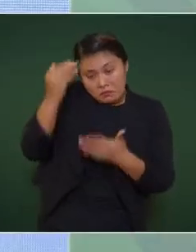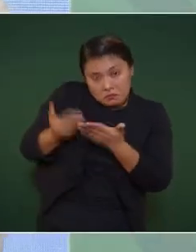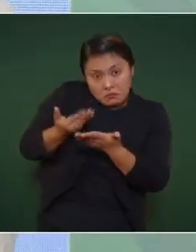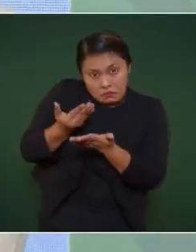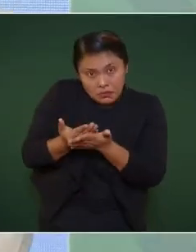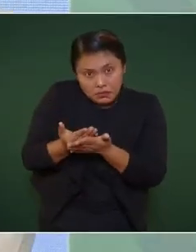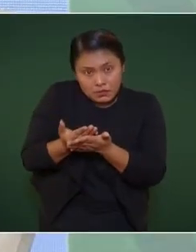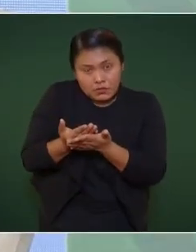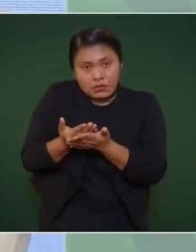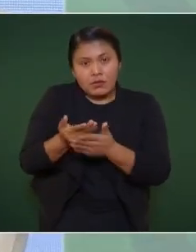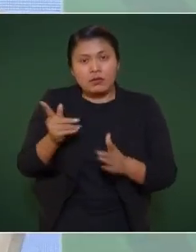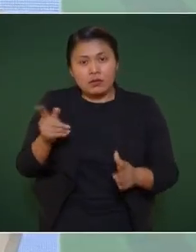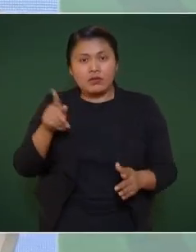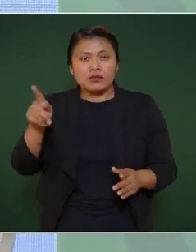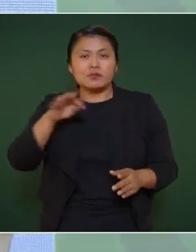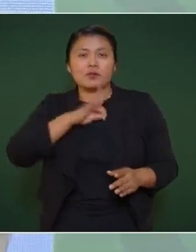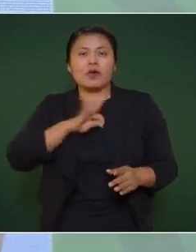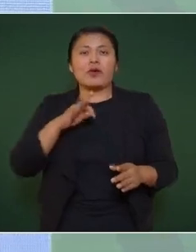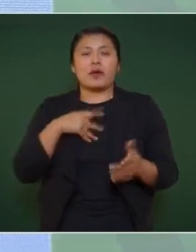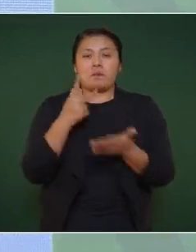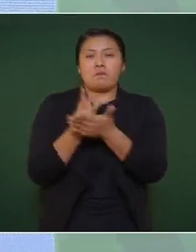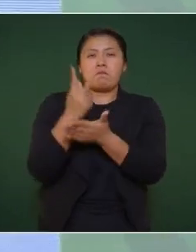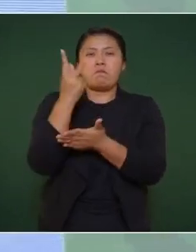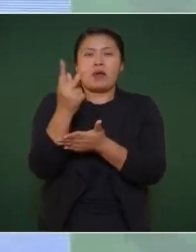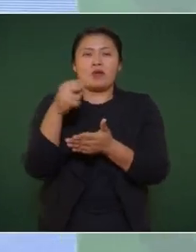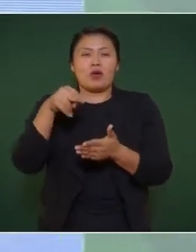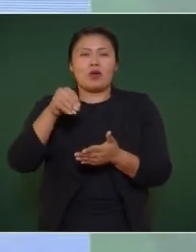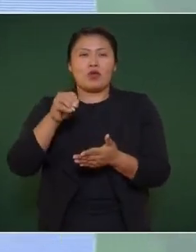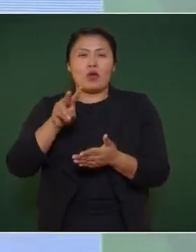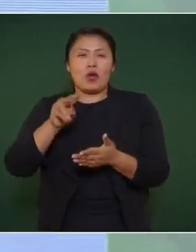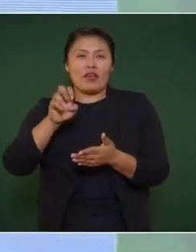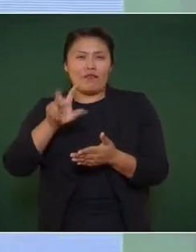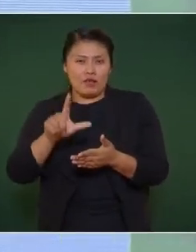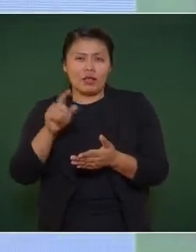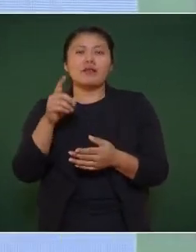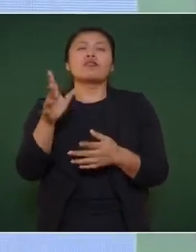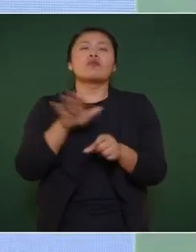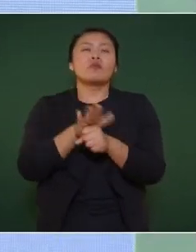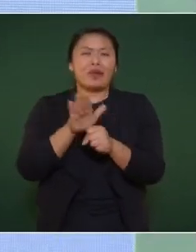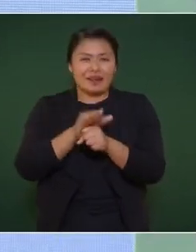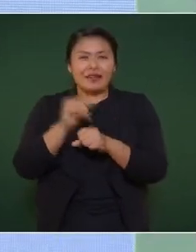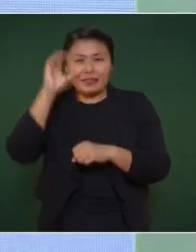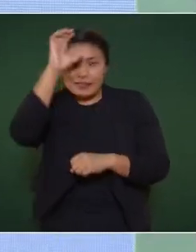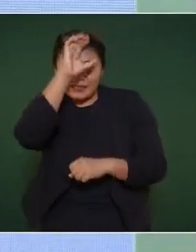el Premio Nobel de Ciencias